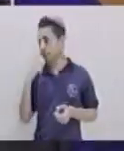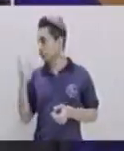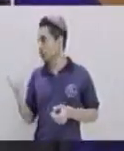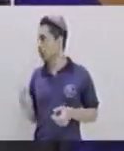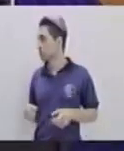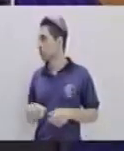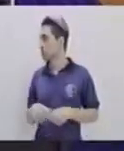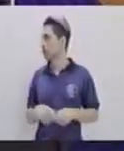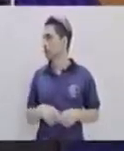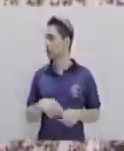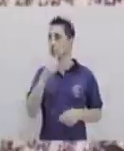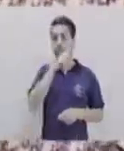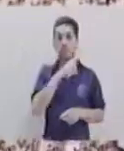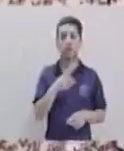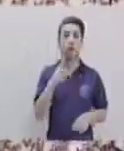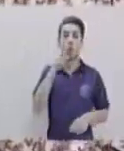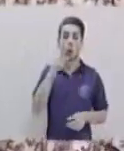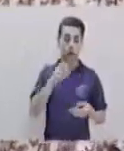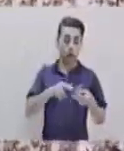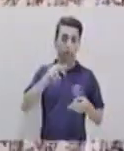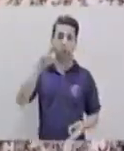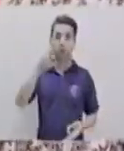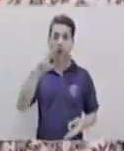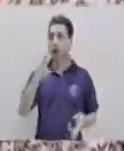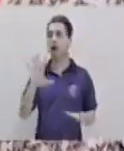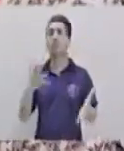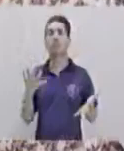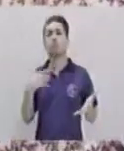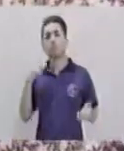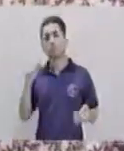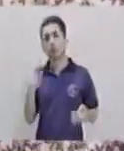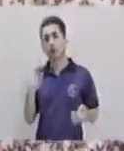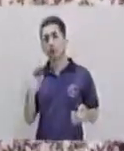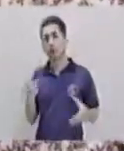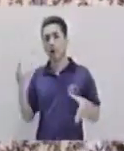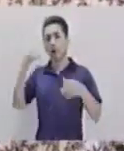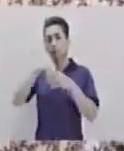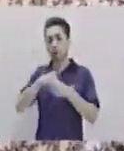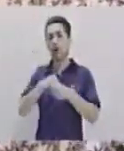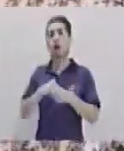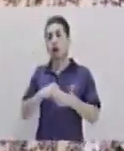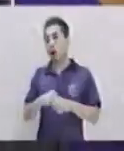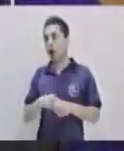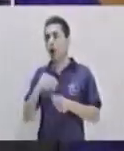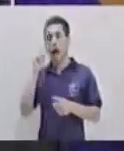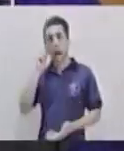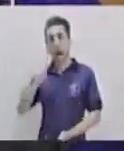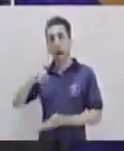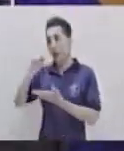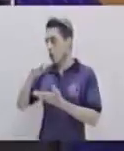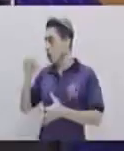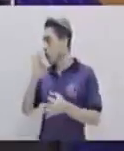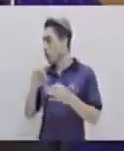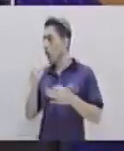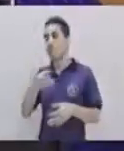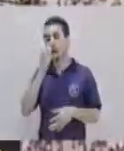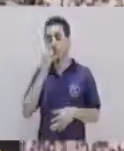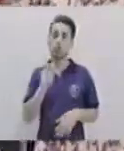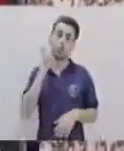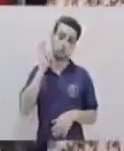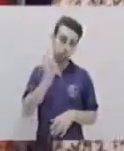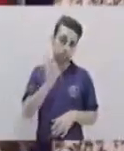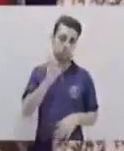se podrían medir. Una botella, ¿en qué lo podemos medir? ¿En galones o en vasos? En vasos, muy